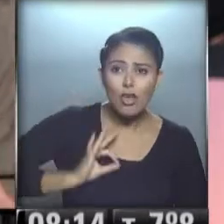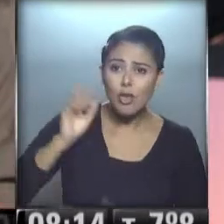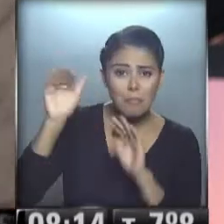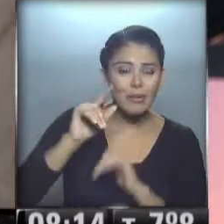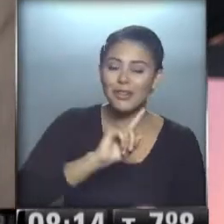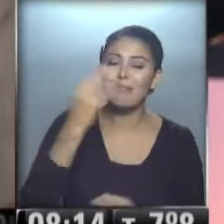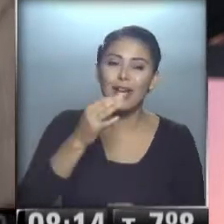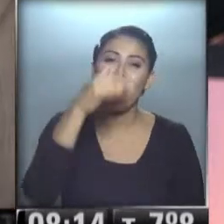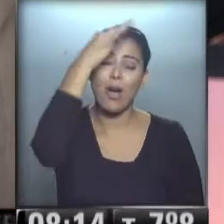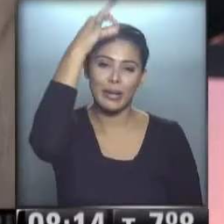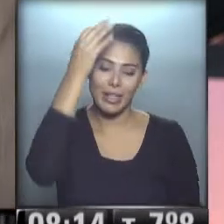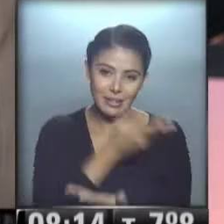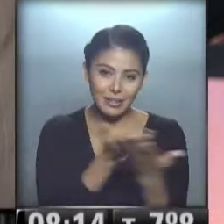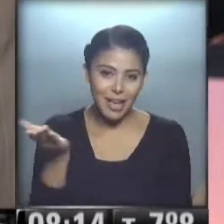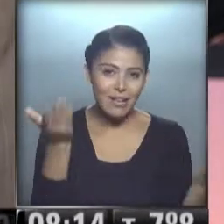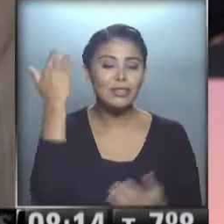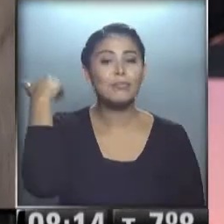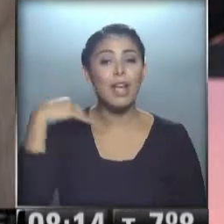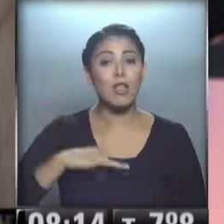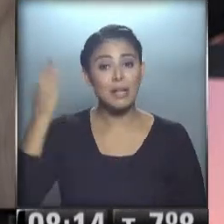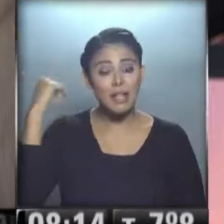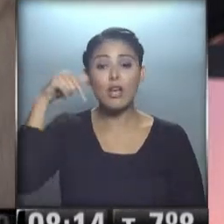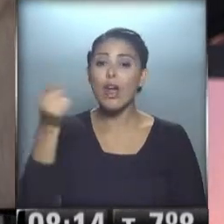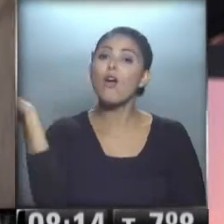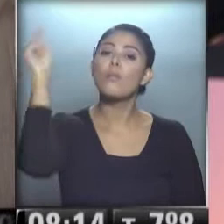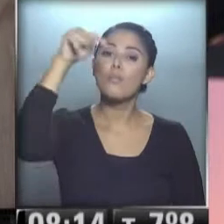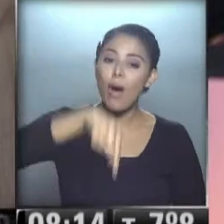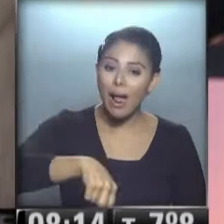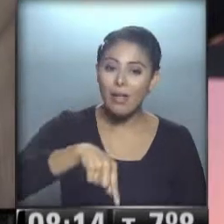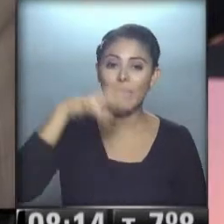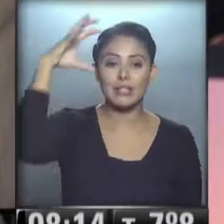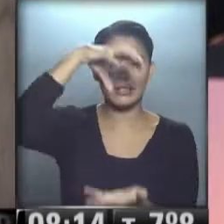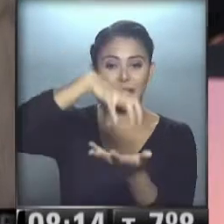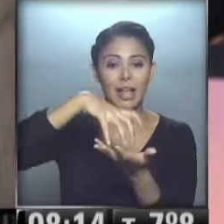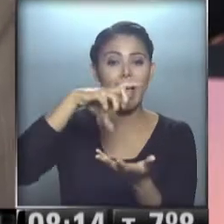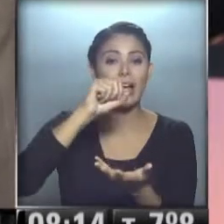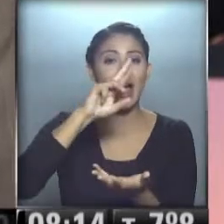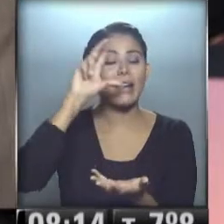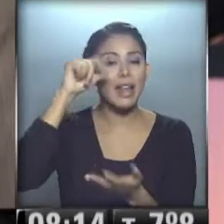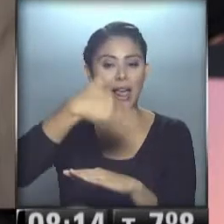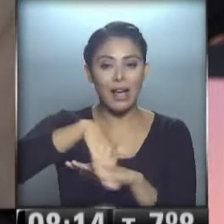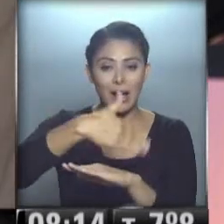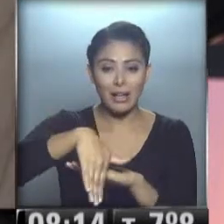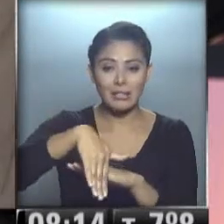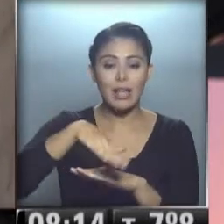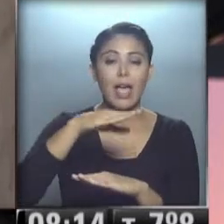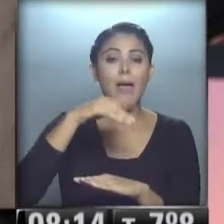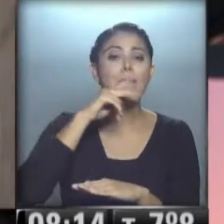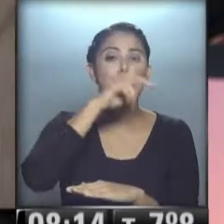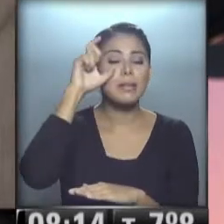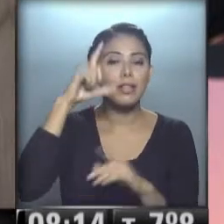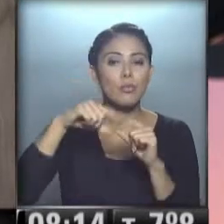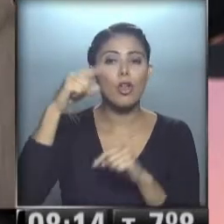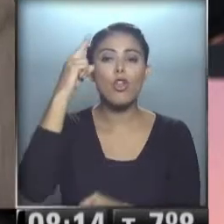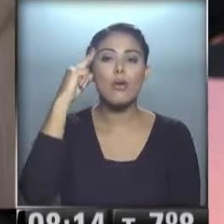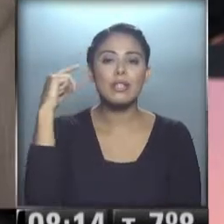obra de teatro que se estuvo presentando el año pasado y que reestrenó ahora en la Sala Carlos Carela, en la calle Bartolomé Mitre, al